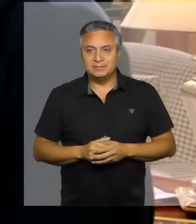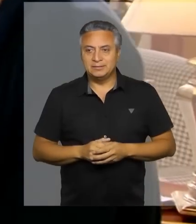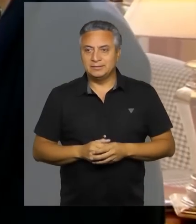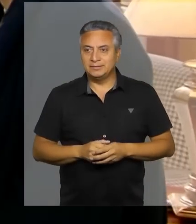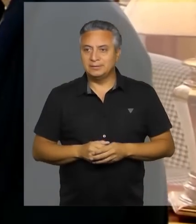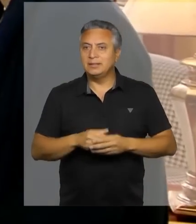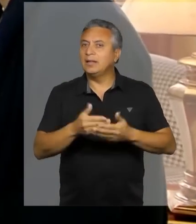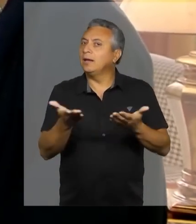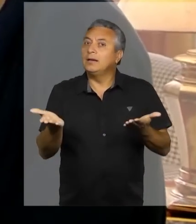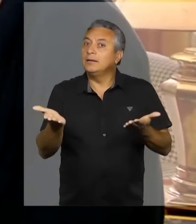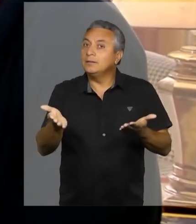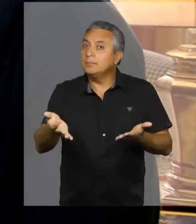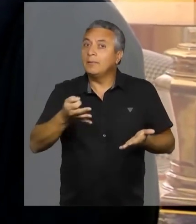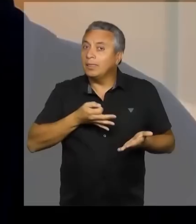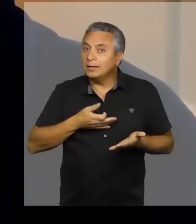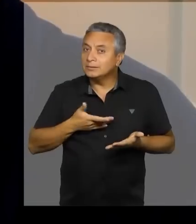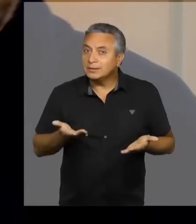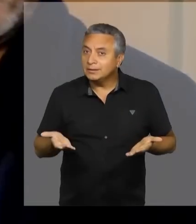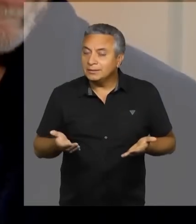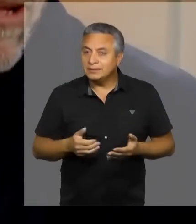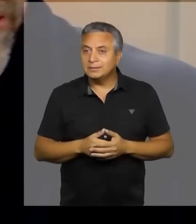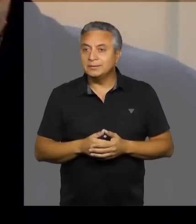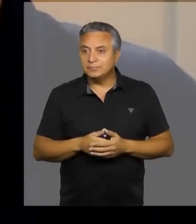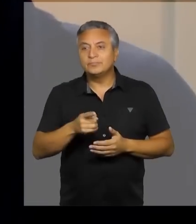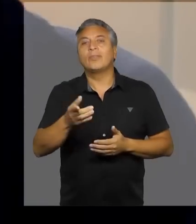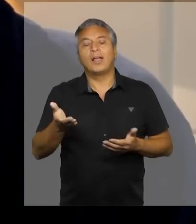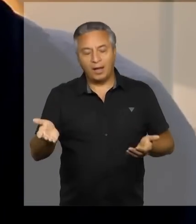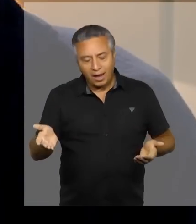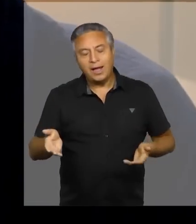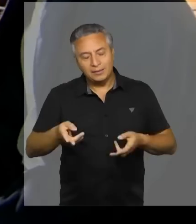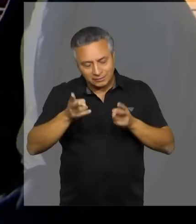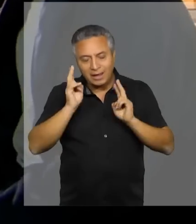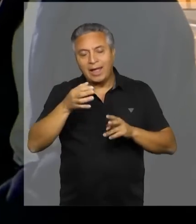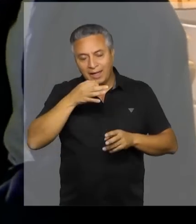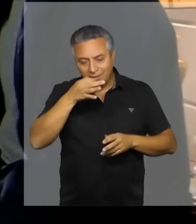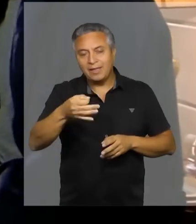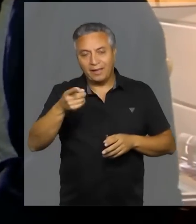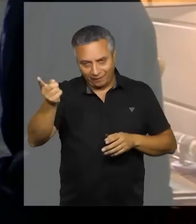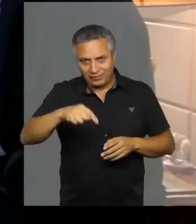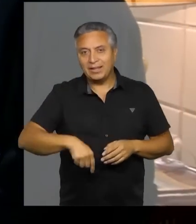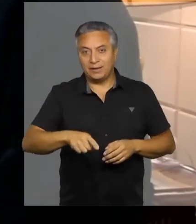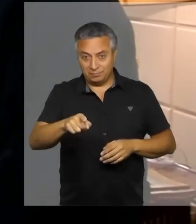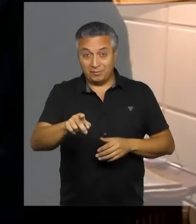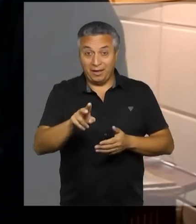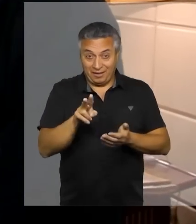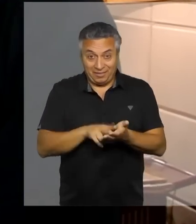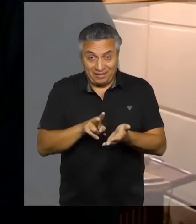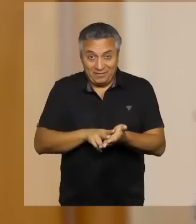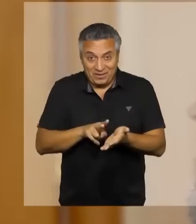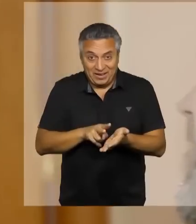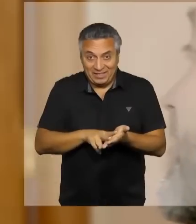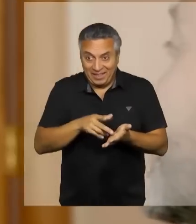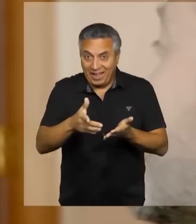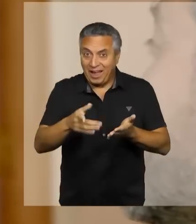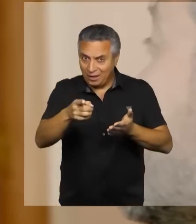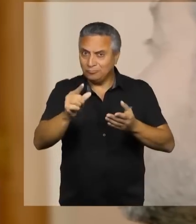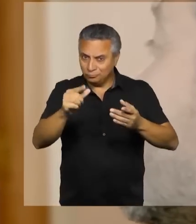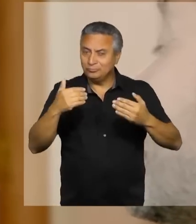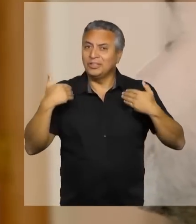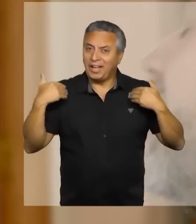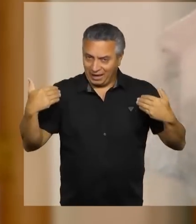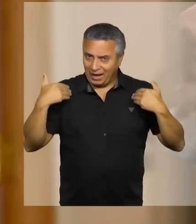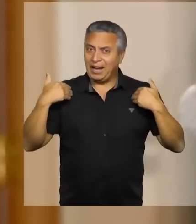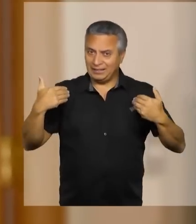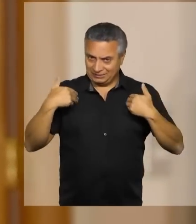¿Qué me dice? Ya, dígale que venga. Ay, de verdad. Un poco de ejercicio también le